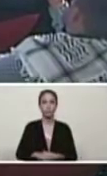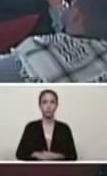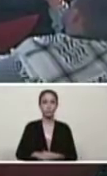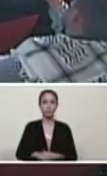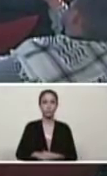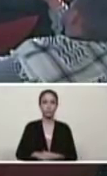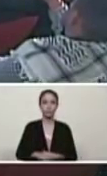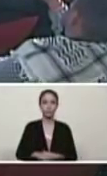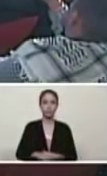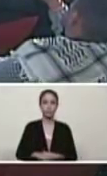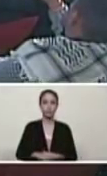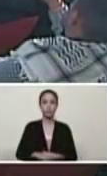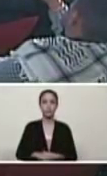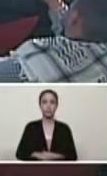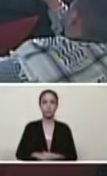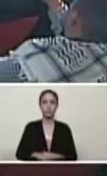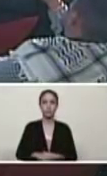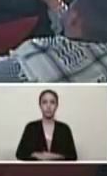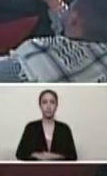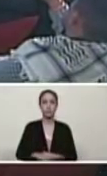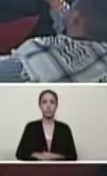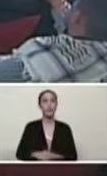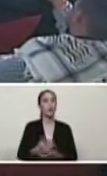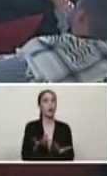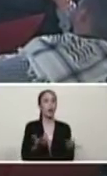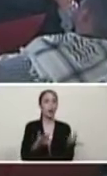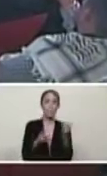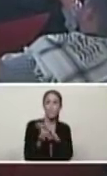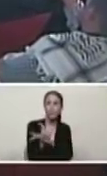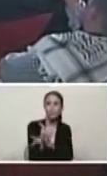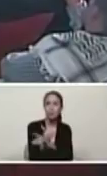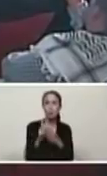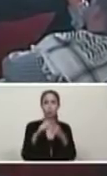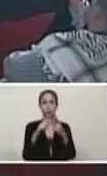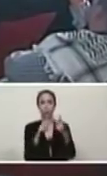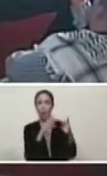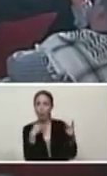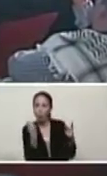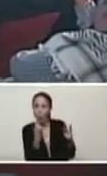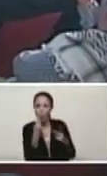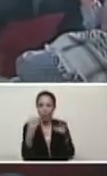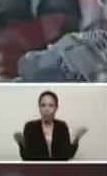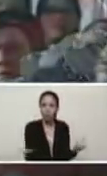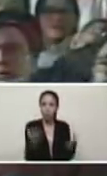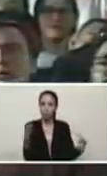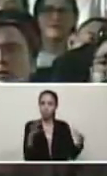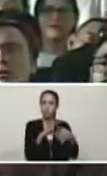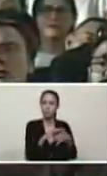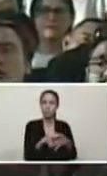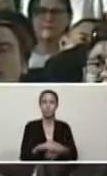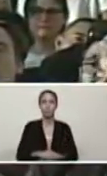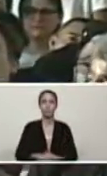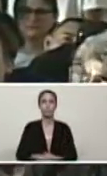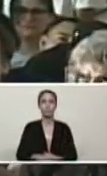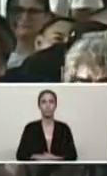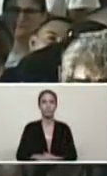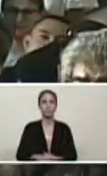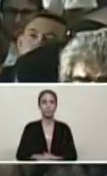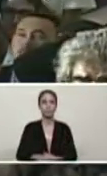youth of Venezuela. Con el PSUV y con la juventud comunista de Venezuela.